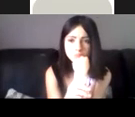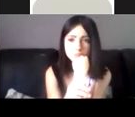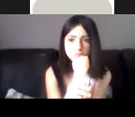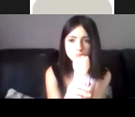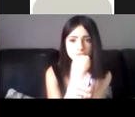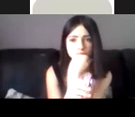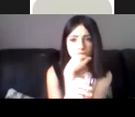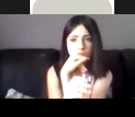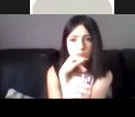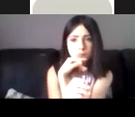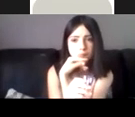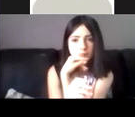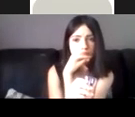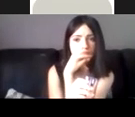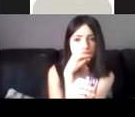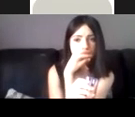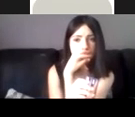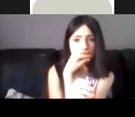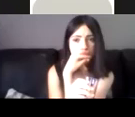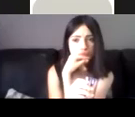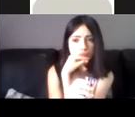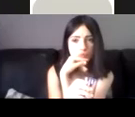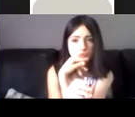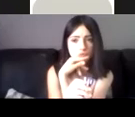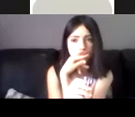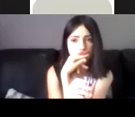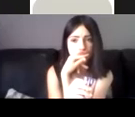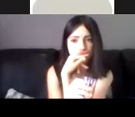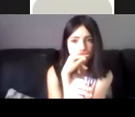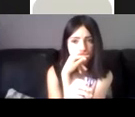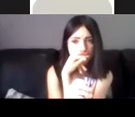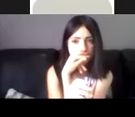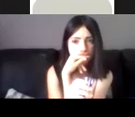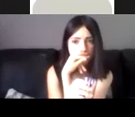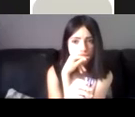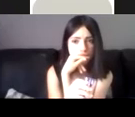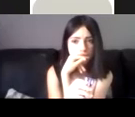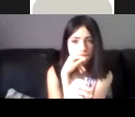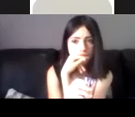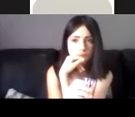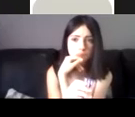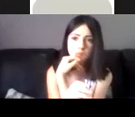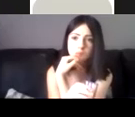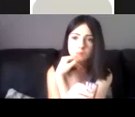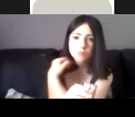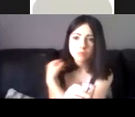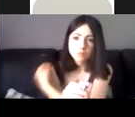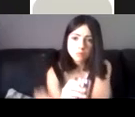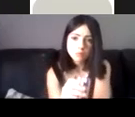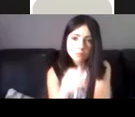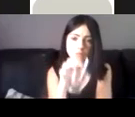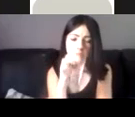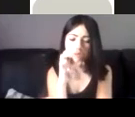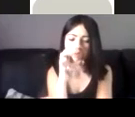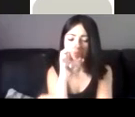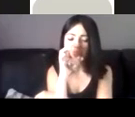Sin embargo, la Cuarta, las últimas noticias, por ejemplo, las revistas que hablan sobre un poco